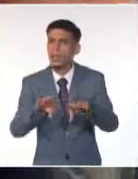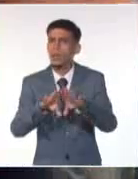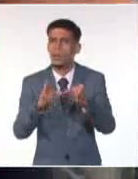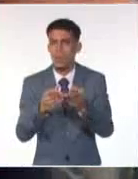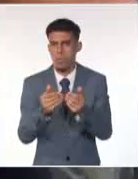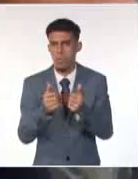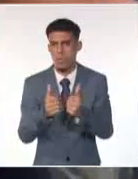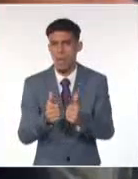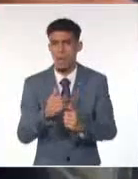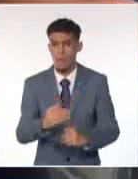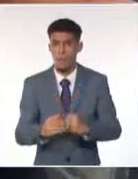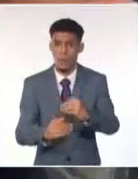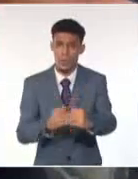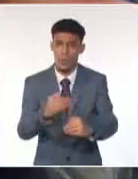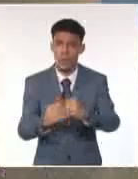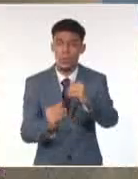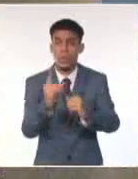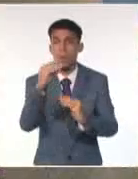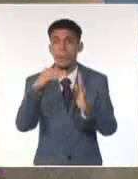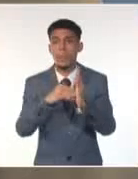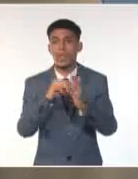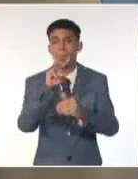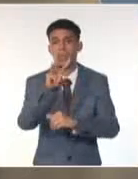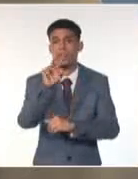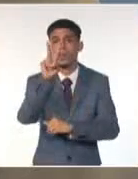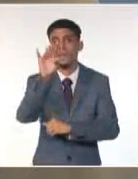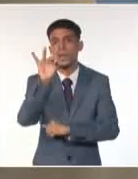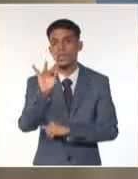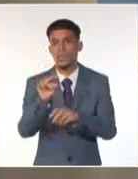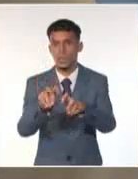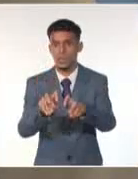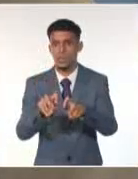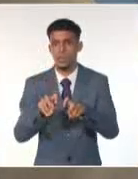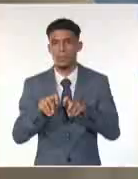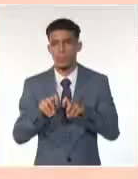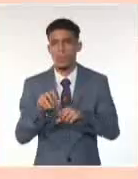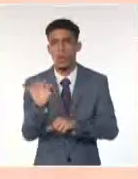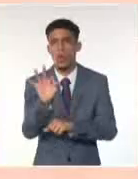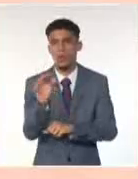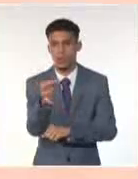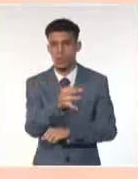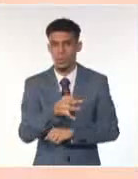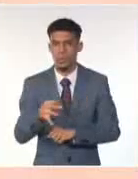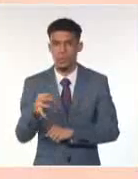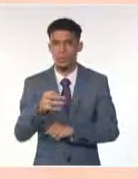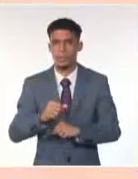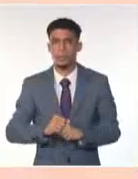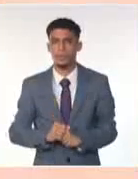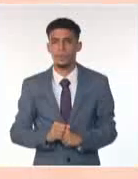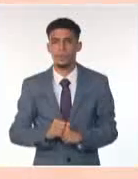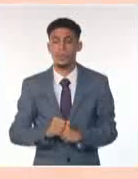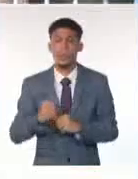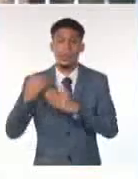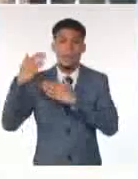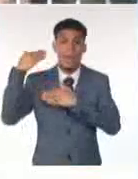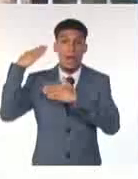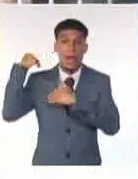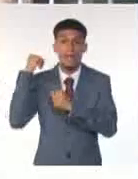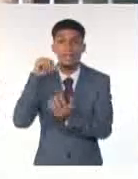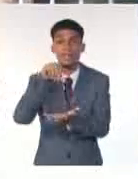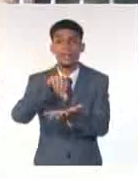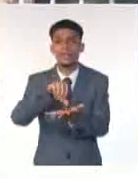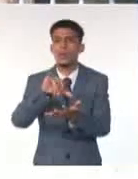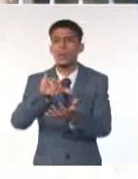proceso que prevé 1.326 asambleas en los 8 municipios. En el antiguo Batey del Central, Pepito